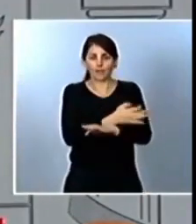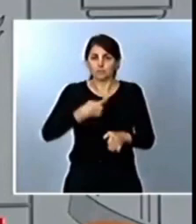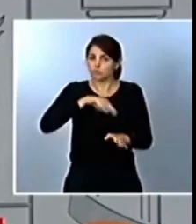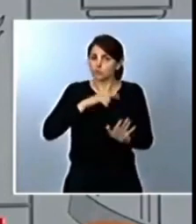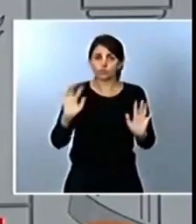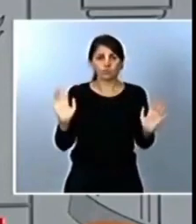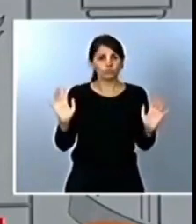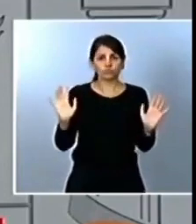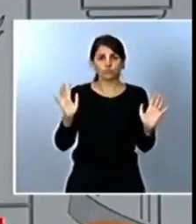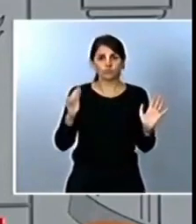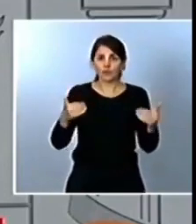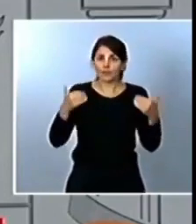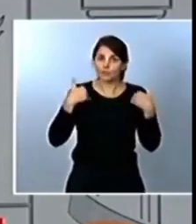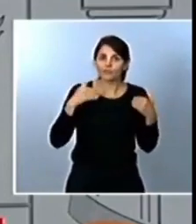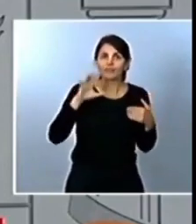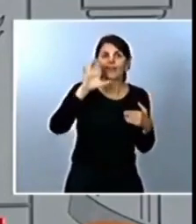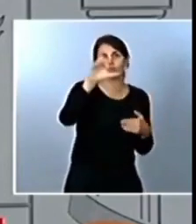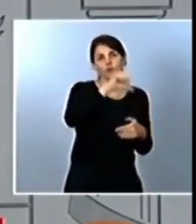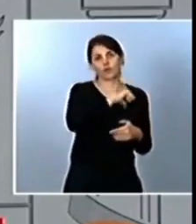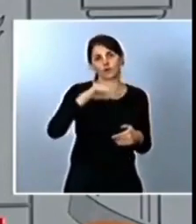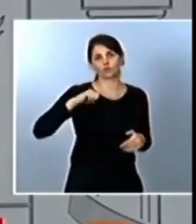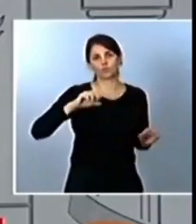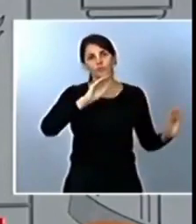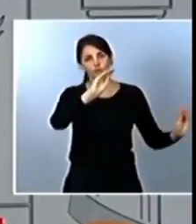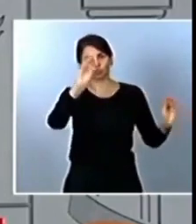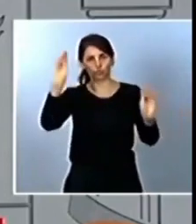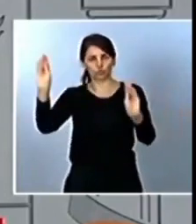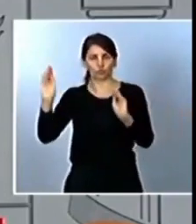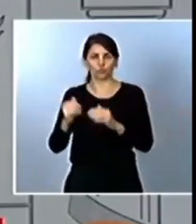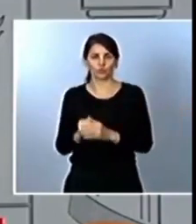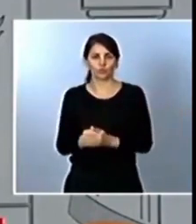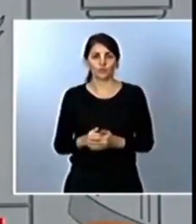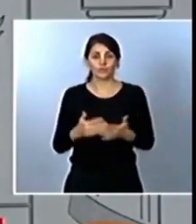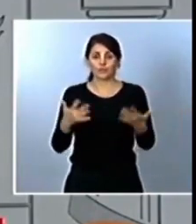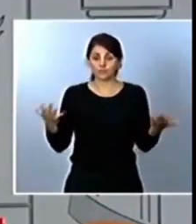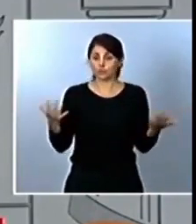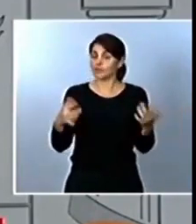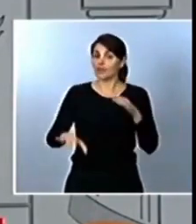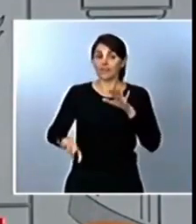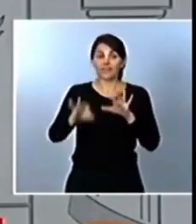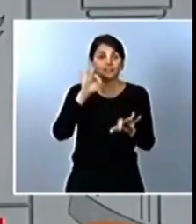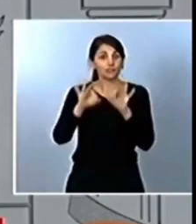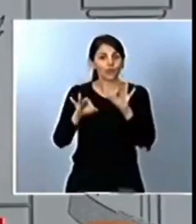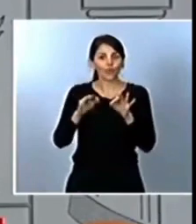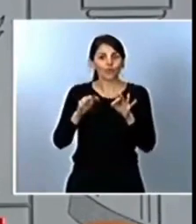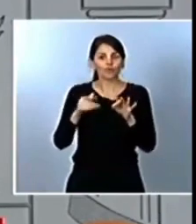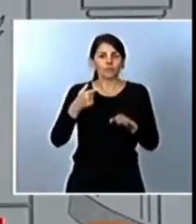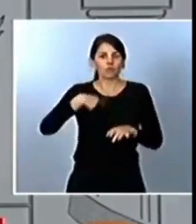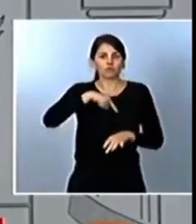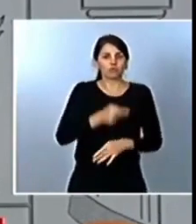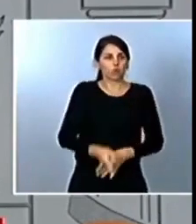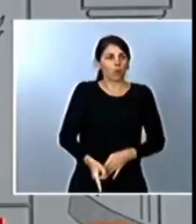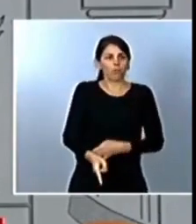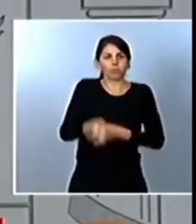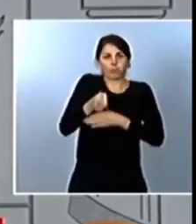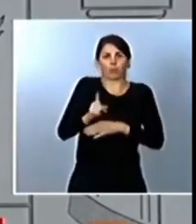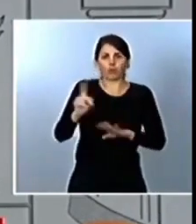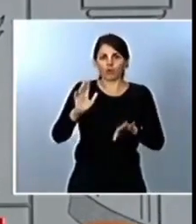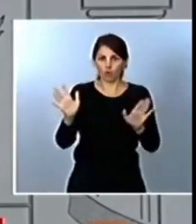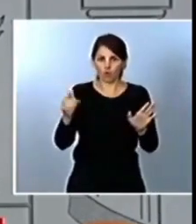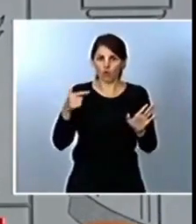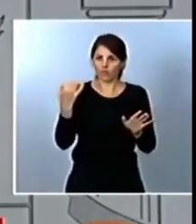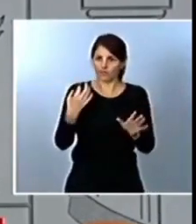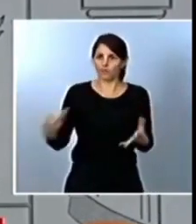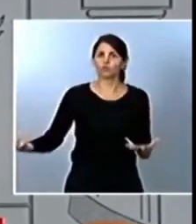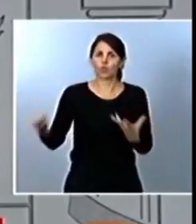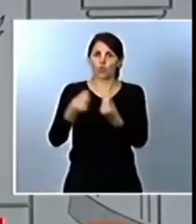de las comunidades autónomas. Por tanto, cualquier decisión que tomemos tenemos que tomarla de la mano y no contra a esas comunidades autónomas. Lo que hacemos, por tanto,